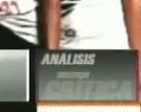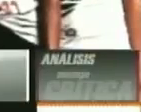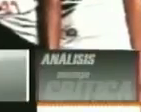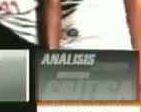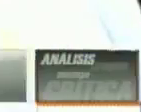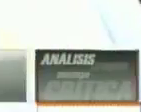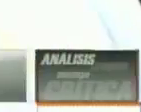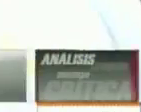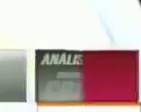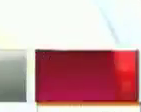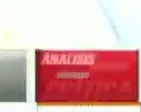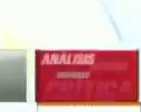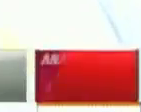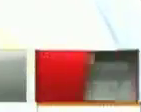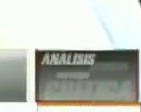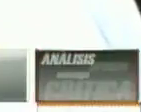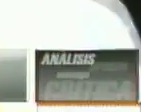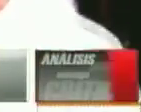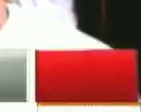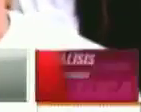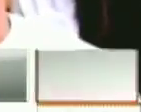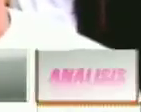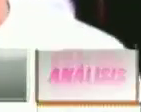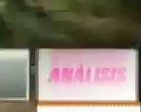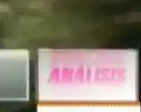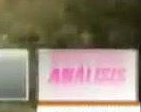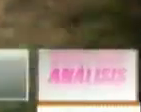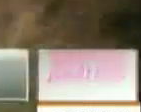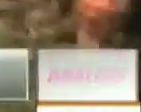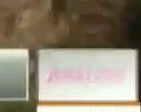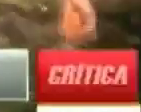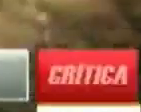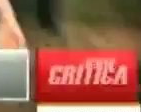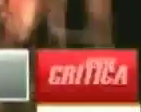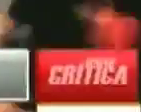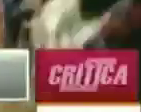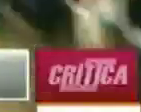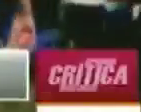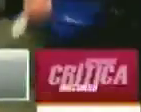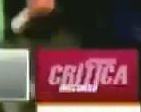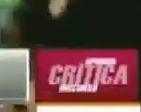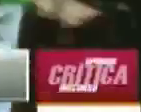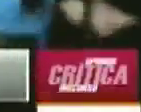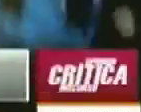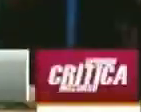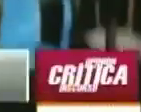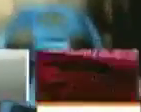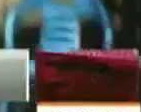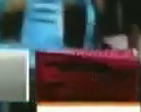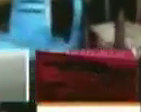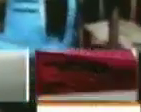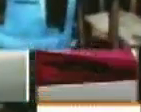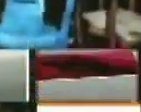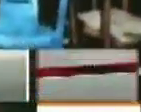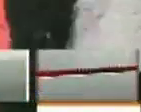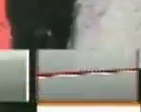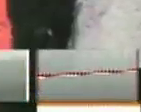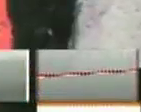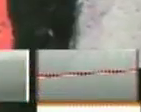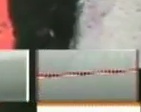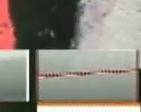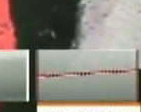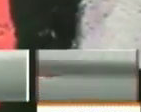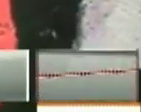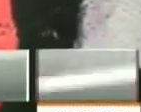con Chávez. Somos del 89, el 27 de febrero, del 92, el 4 de abril, el 13 guerrero. Somos pa'